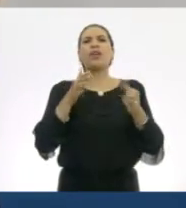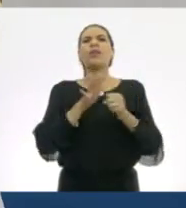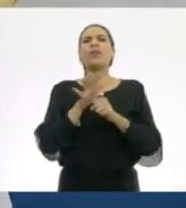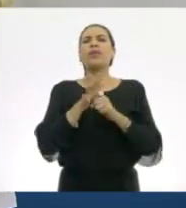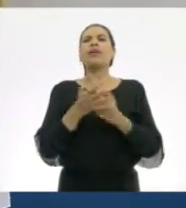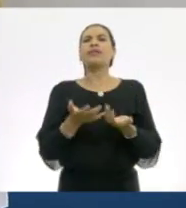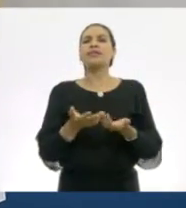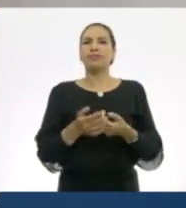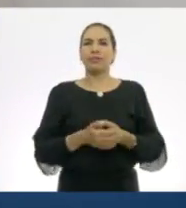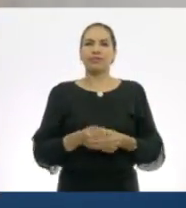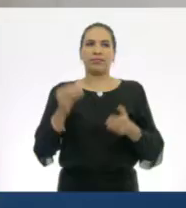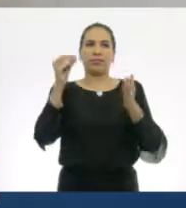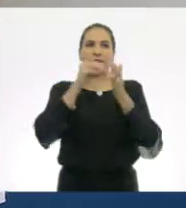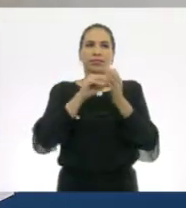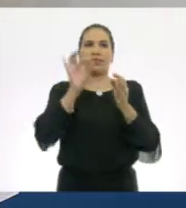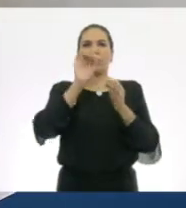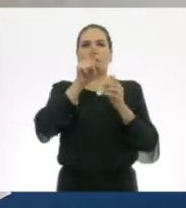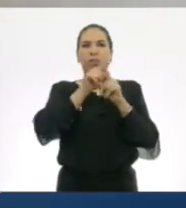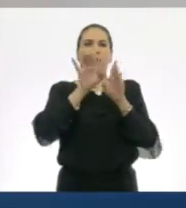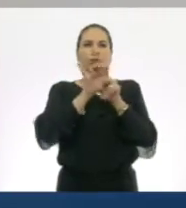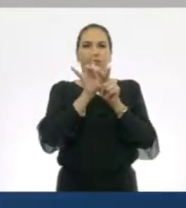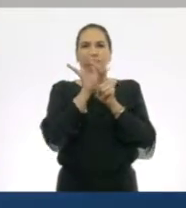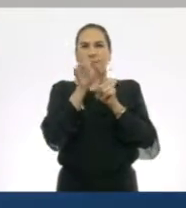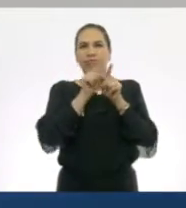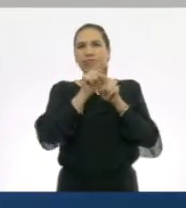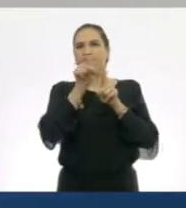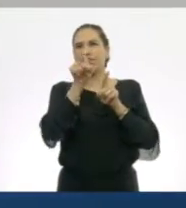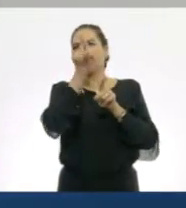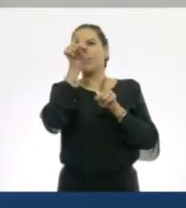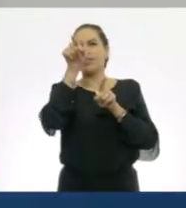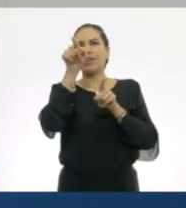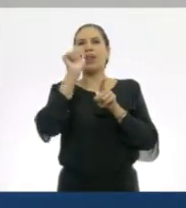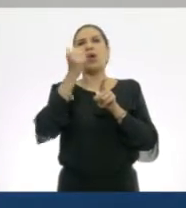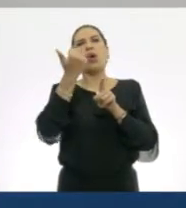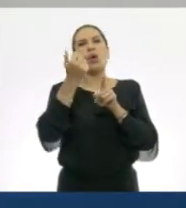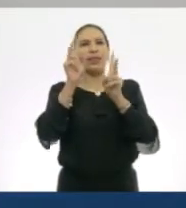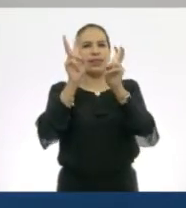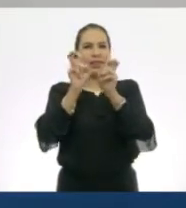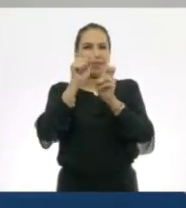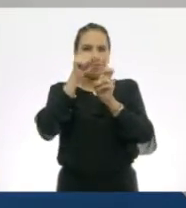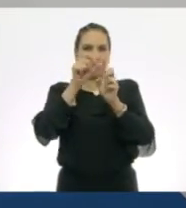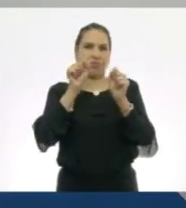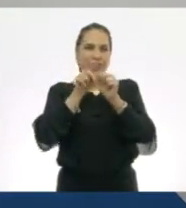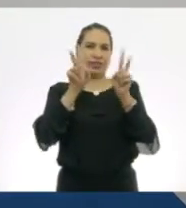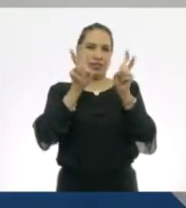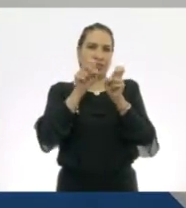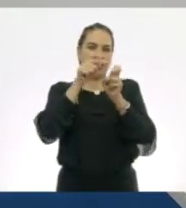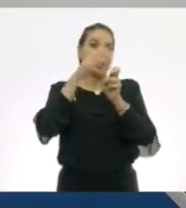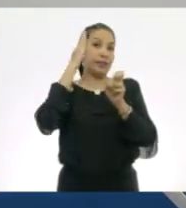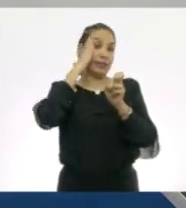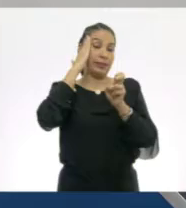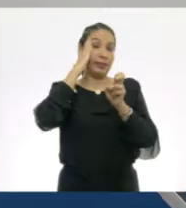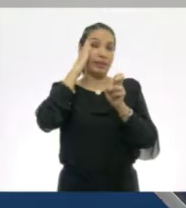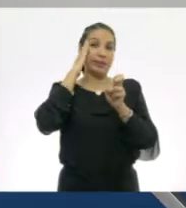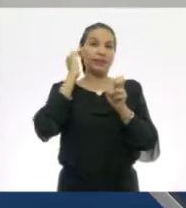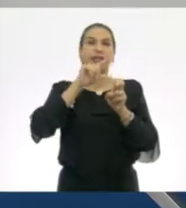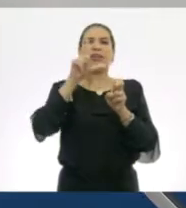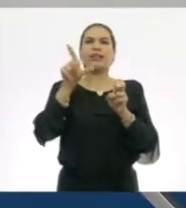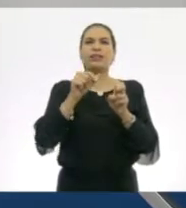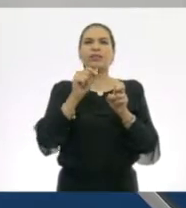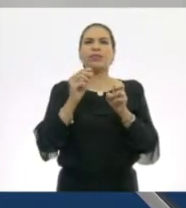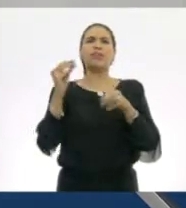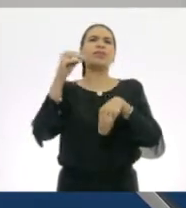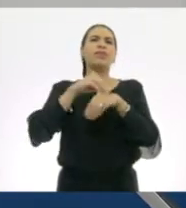a poner una pequeña flecha que nos indique que vamos a un subtema de este tema, que es el principal, y vamos a